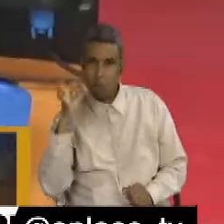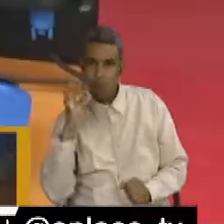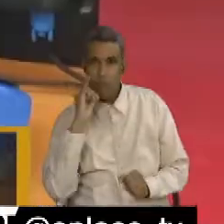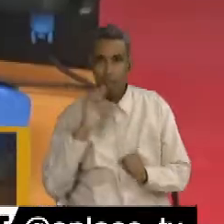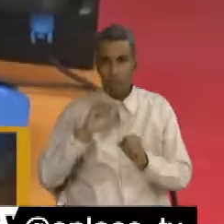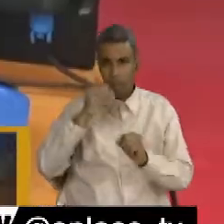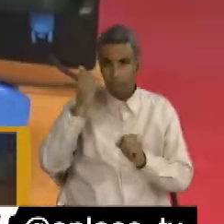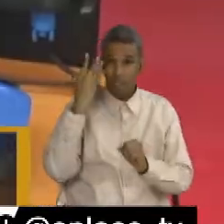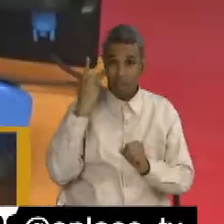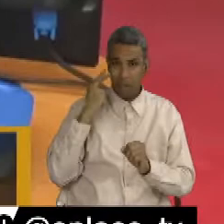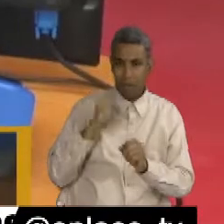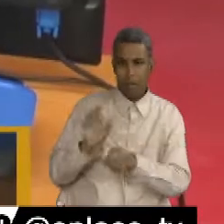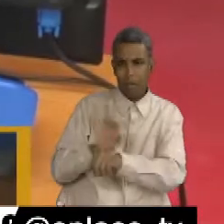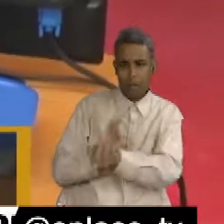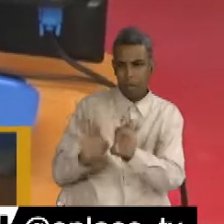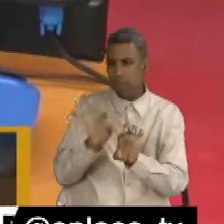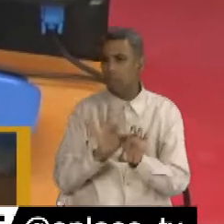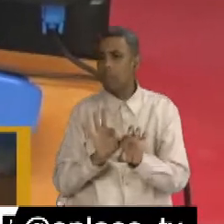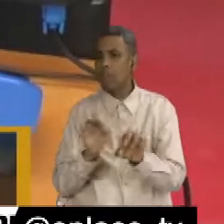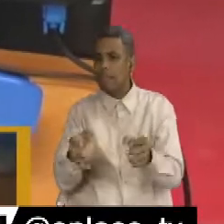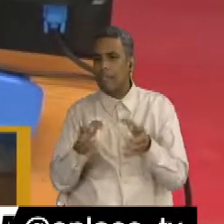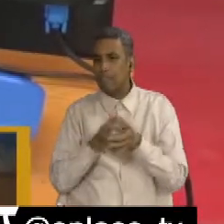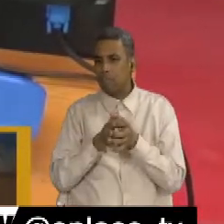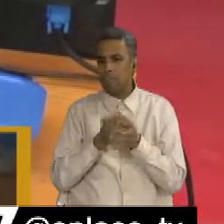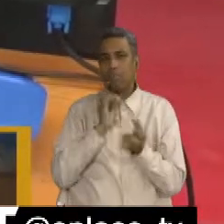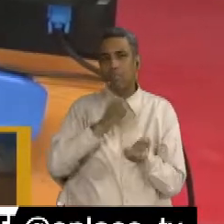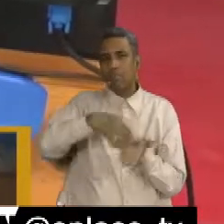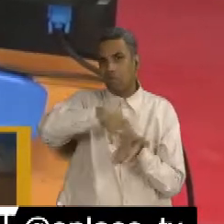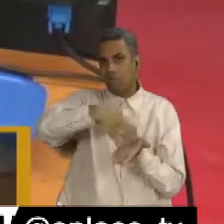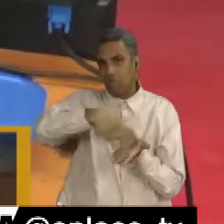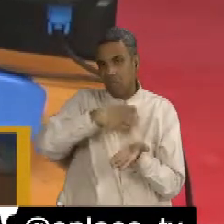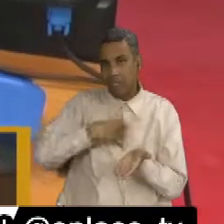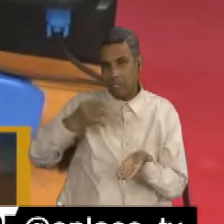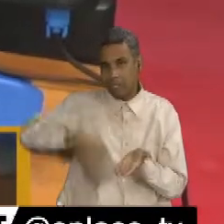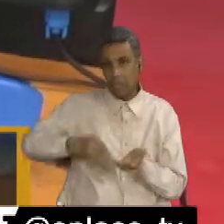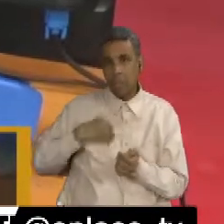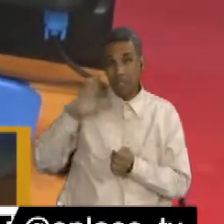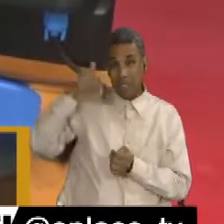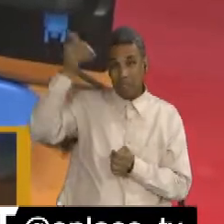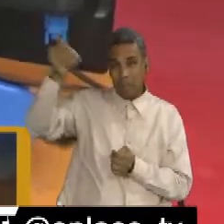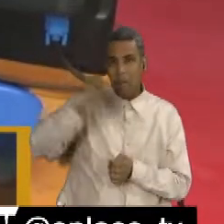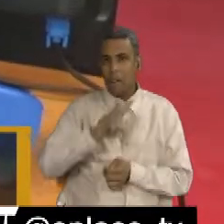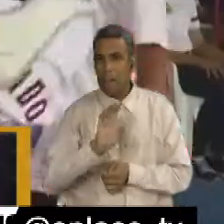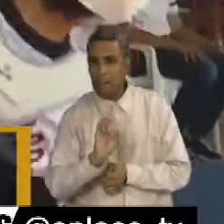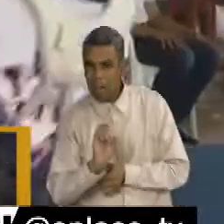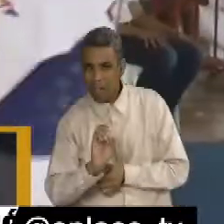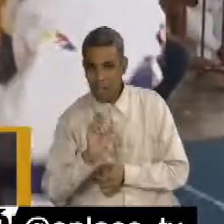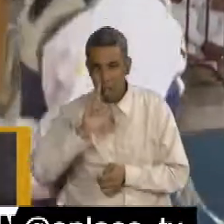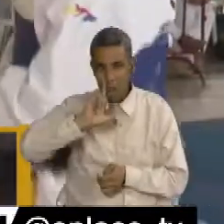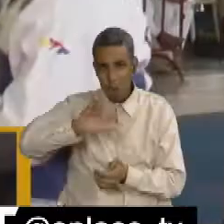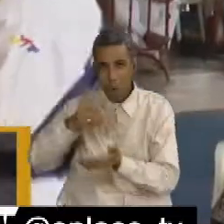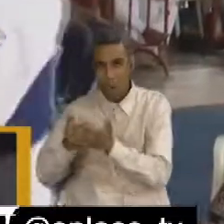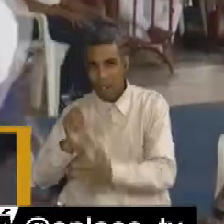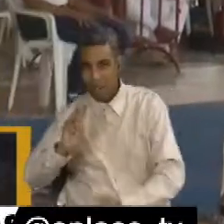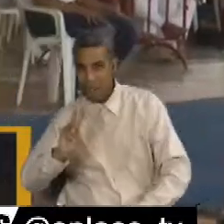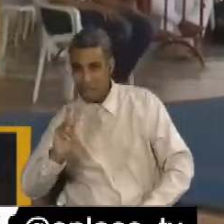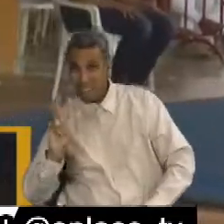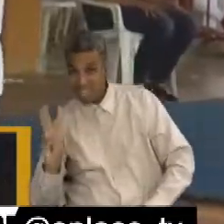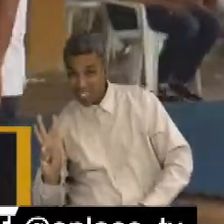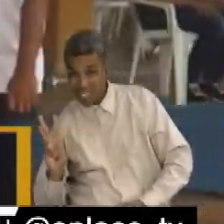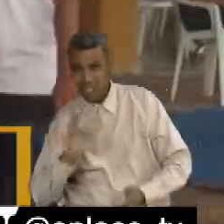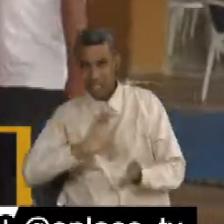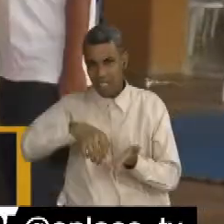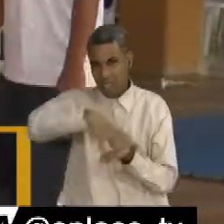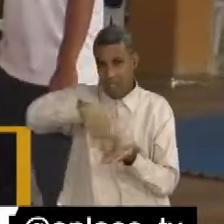las selecciones de las categorías cadetes, juveniles y mayores, que competirán del 20 al 23 de julio en el Gran Open de